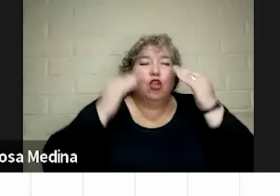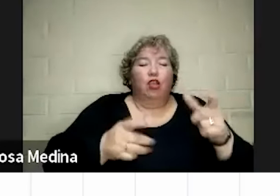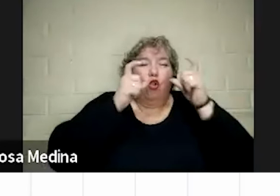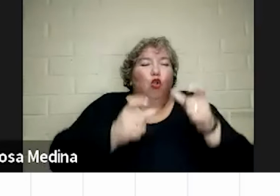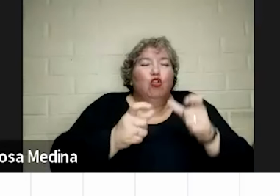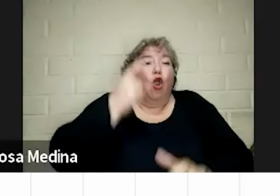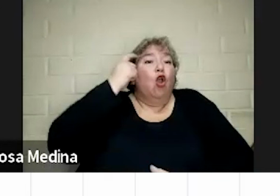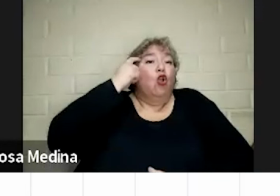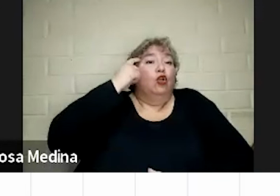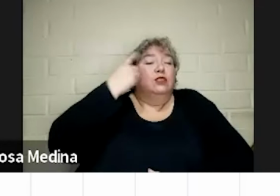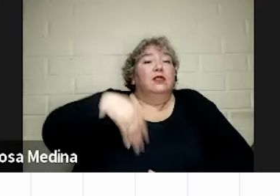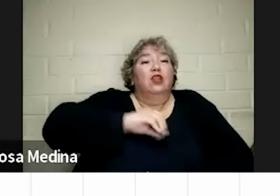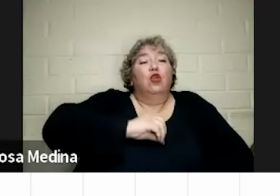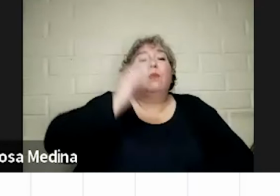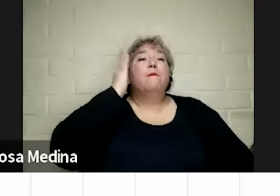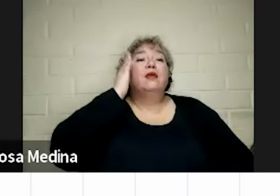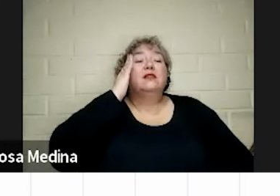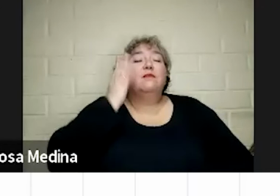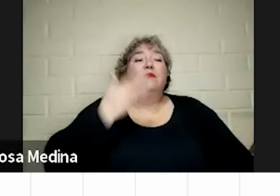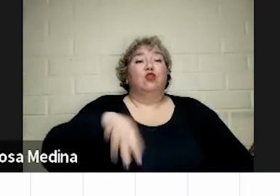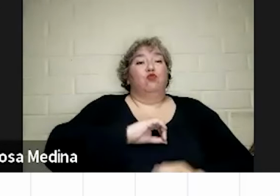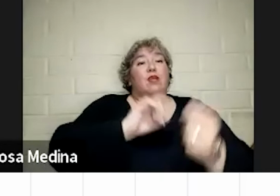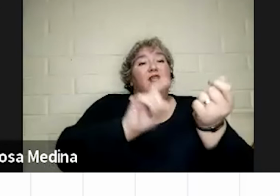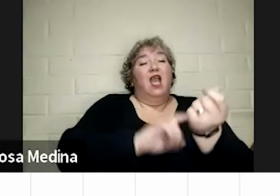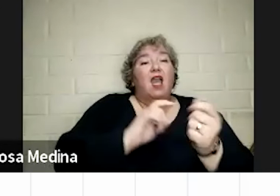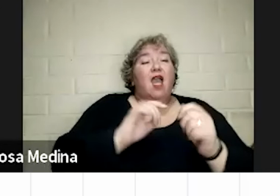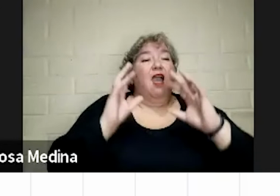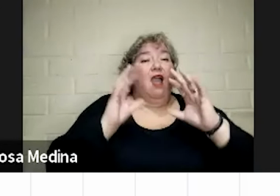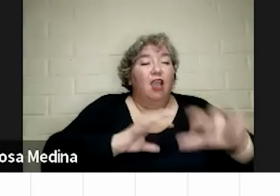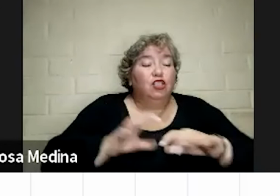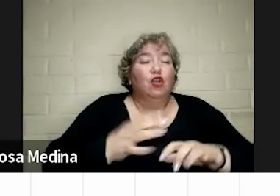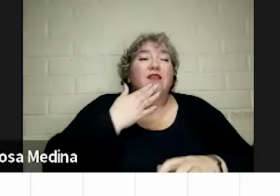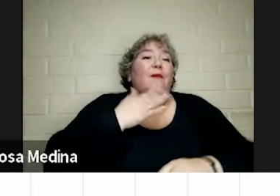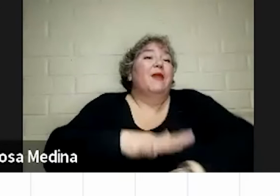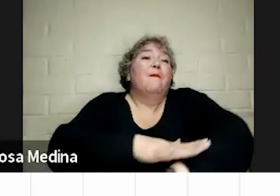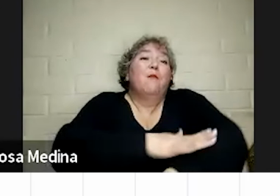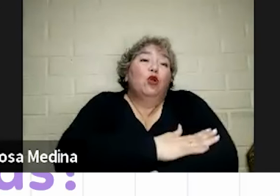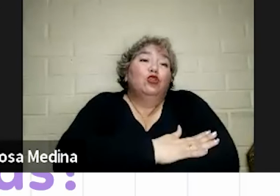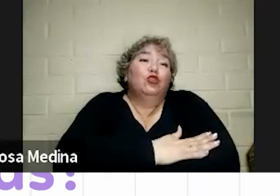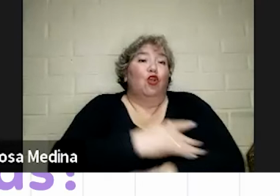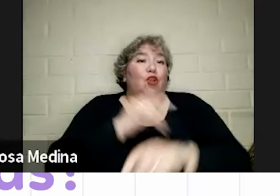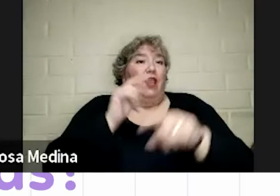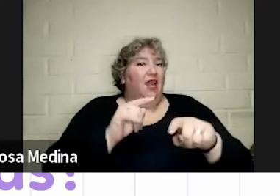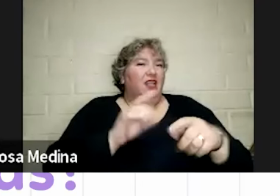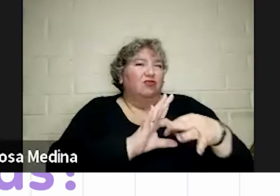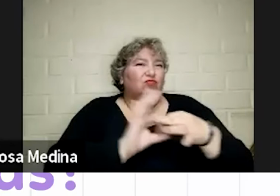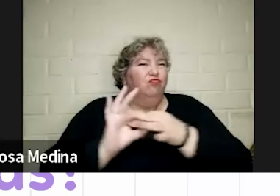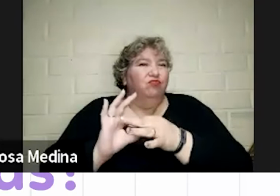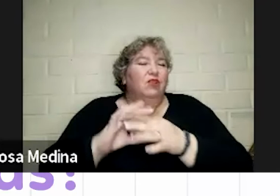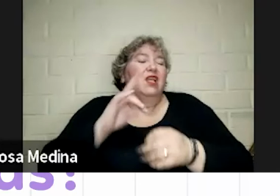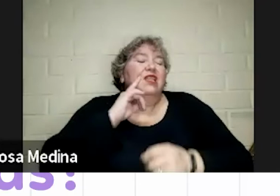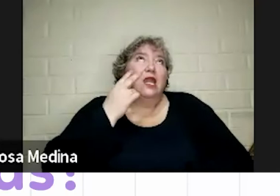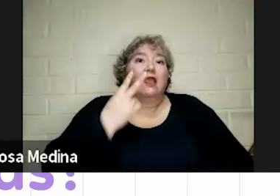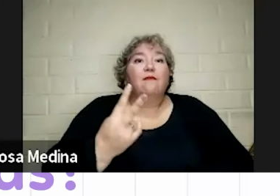nuestros pensamientos, de nuestras acciones y de nuestras emociones. Y ahí en este sentido tienen que ver